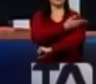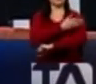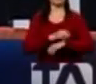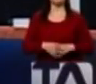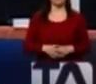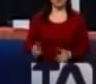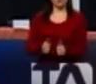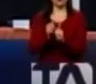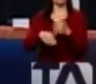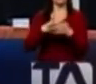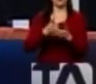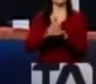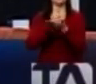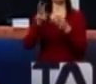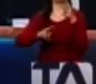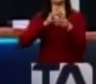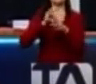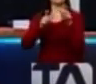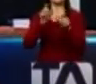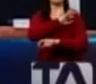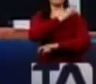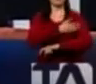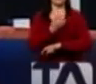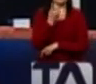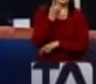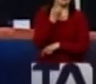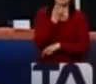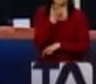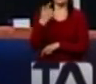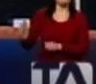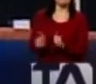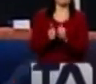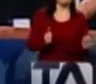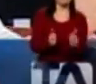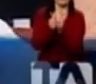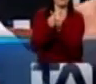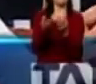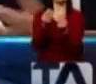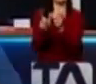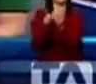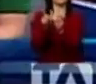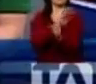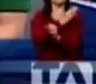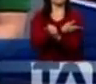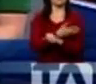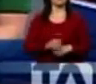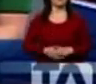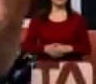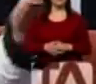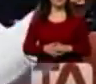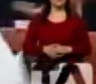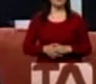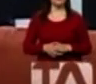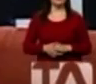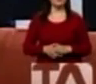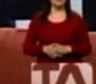es un bien para la humanidad, haremos mucha más fuerza que yo sola como madre de Nacho. De hecho, yo creo que yo sola puedo hacer muchas cosas, pero